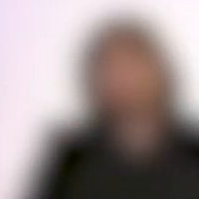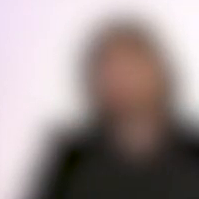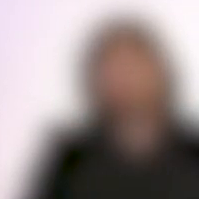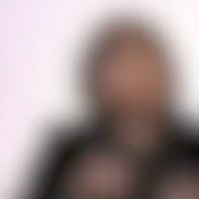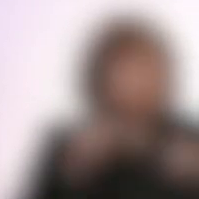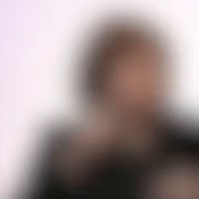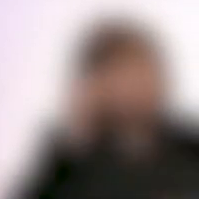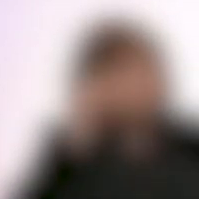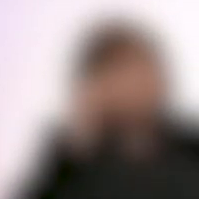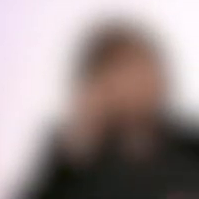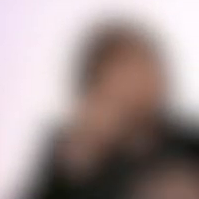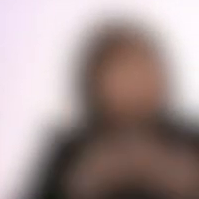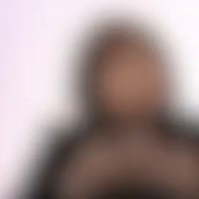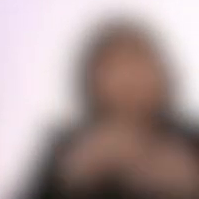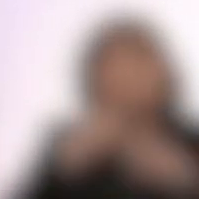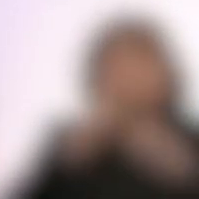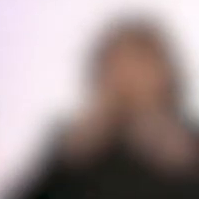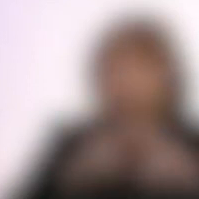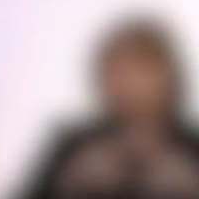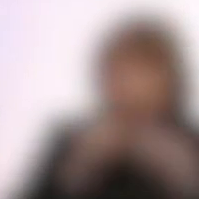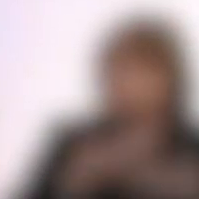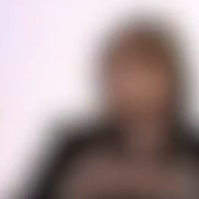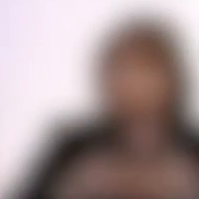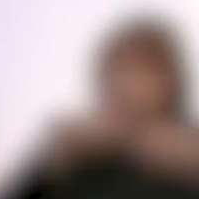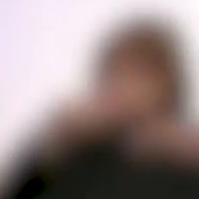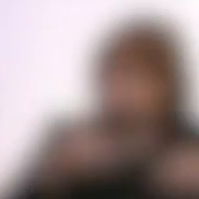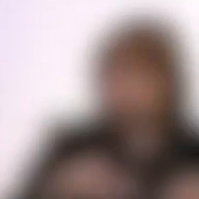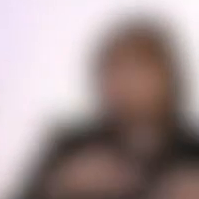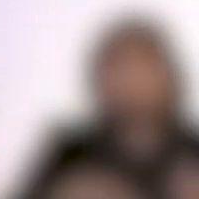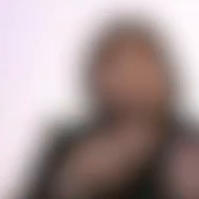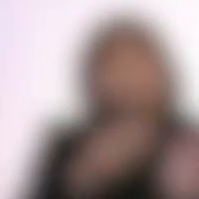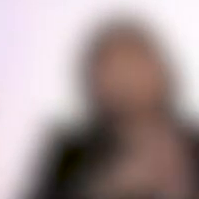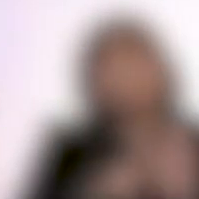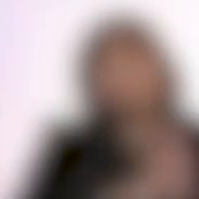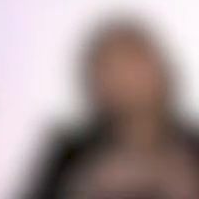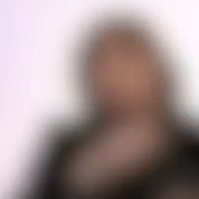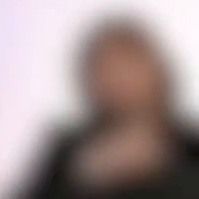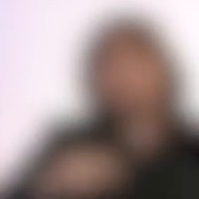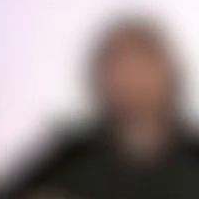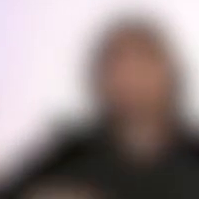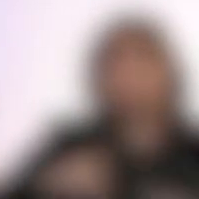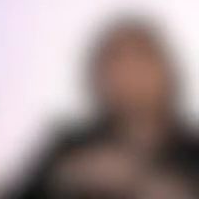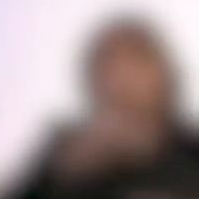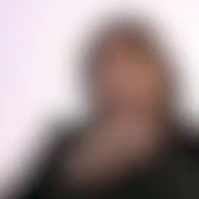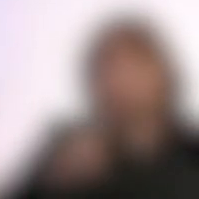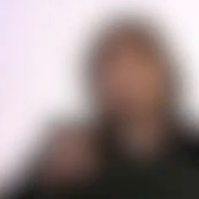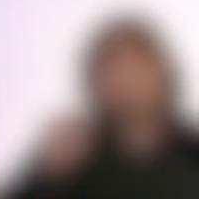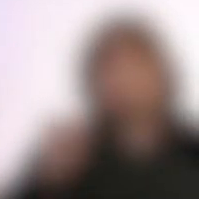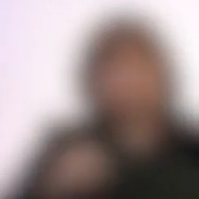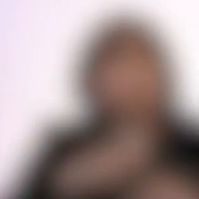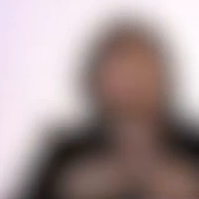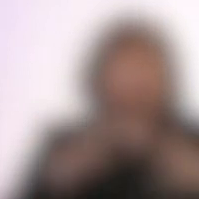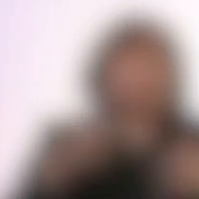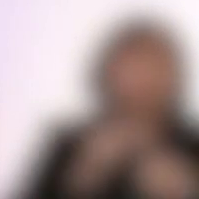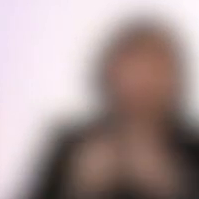en este sentido resulta evidente que lo planteado por el ministro Torres excede el